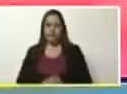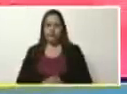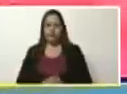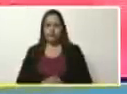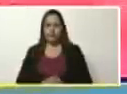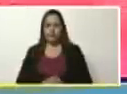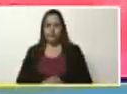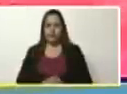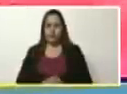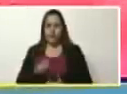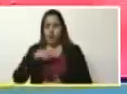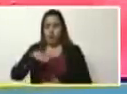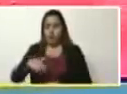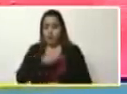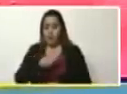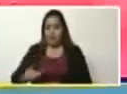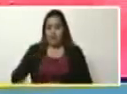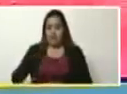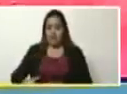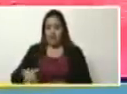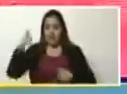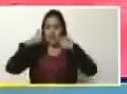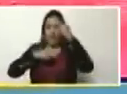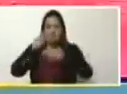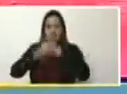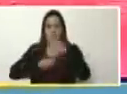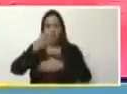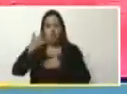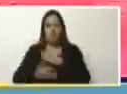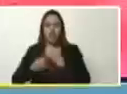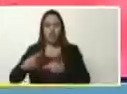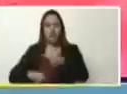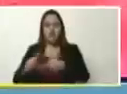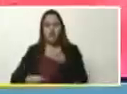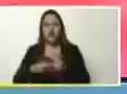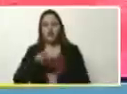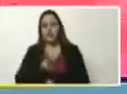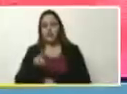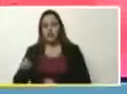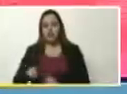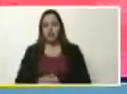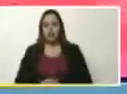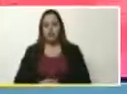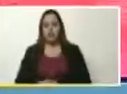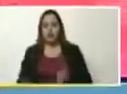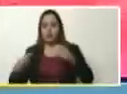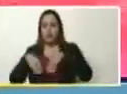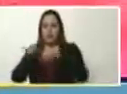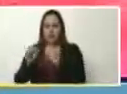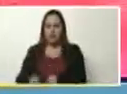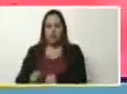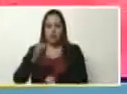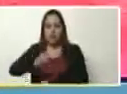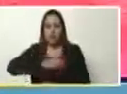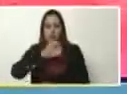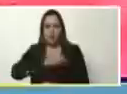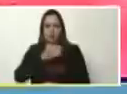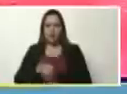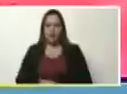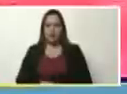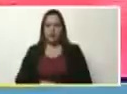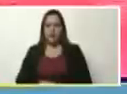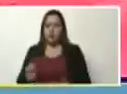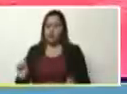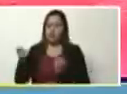Y que nuestro comandante Chávez convirtió en el proyecto del siglo XXI, la máxima seguridad social,